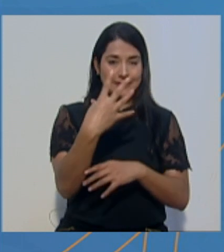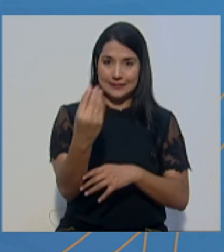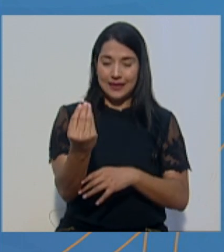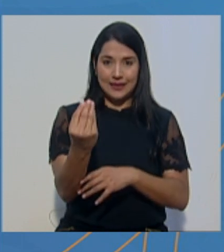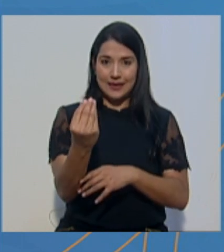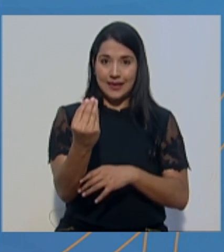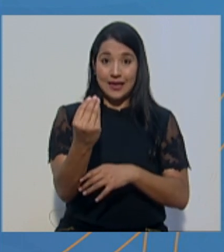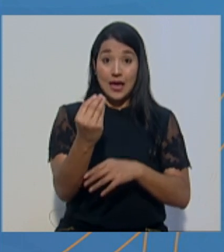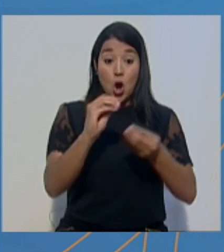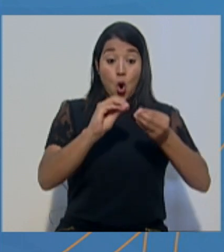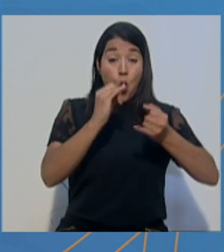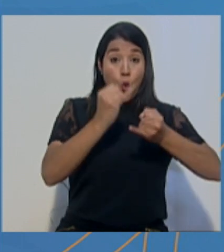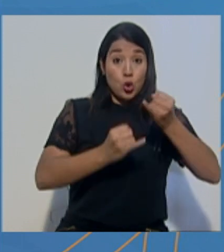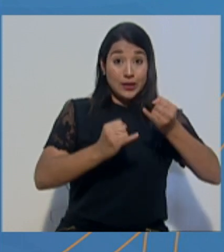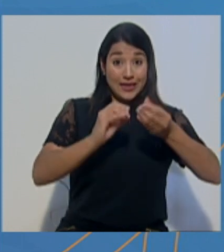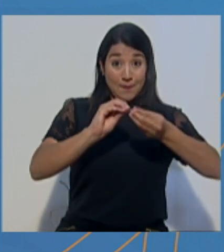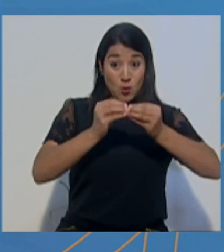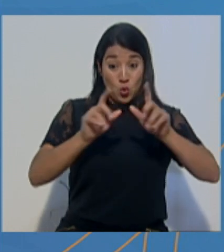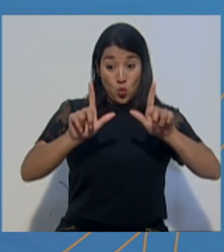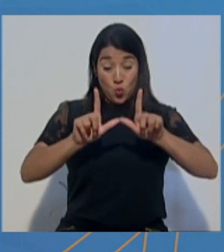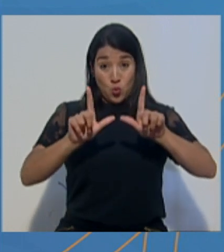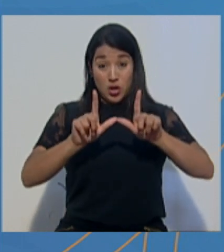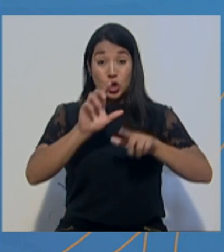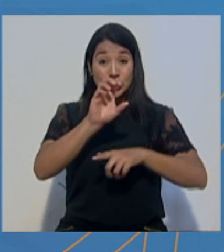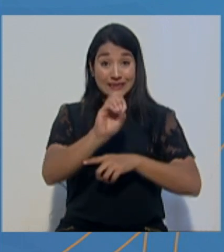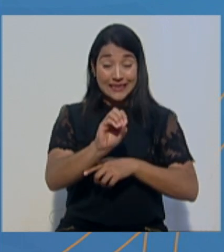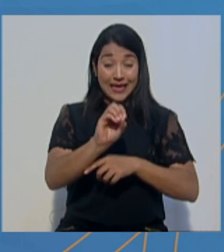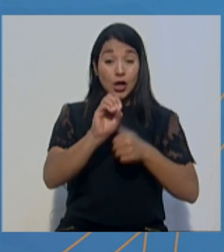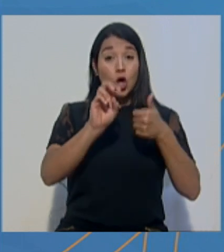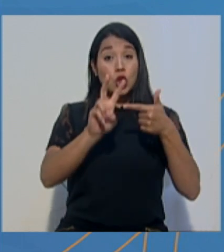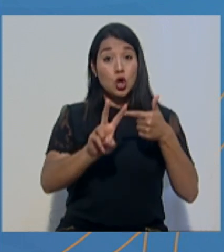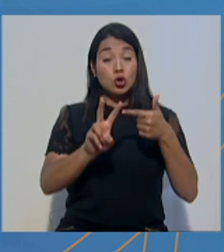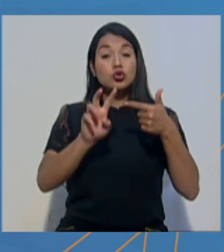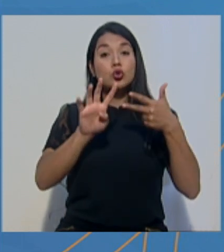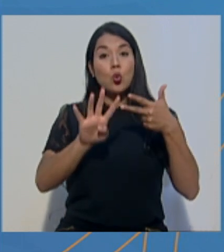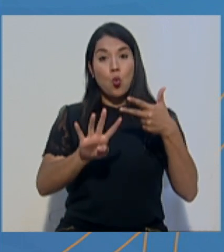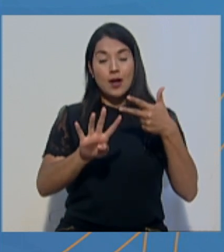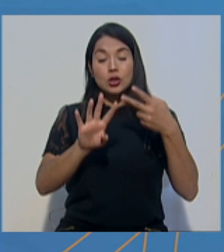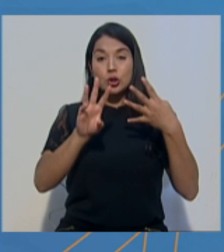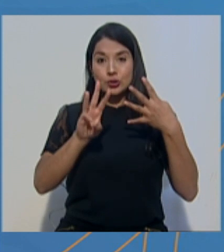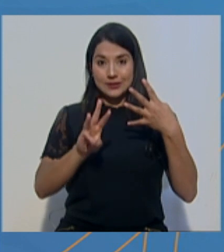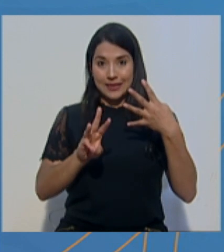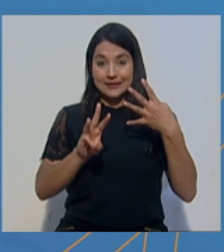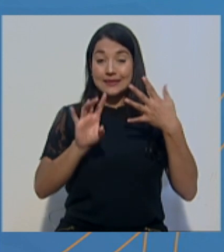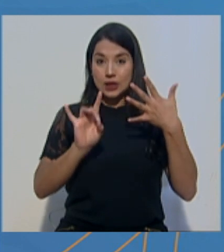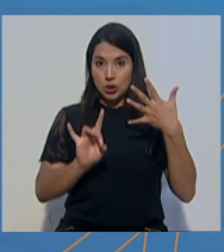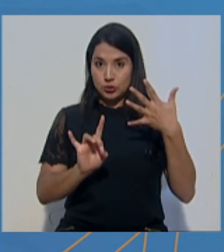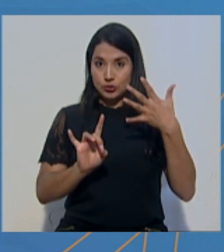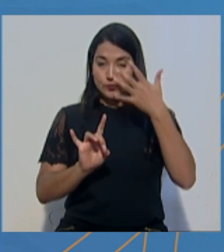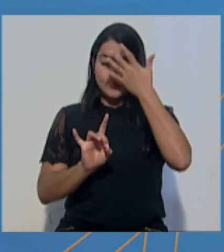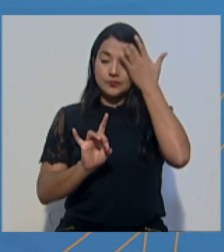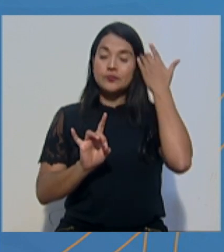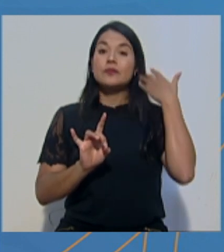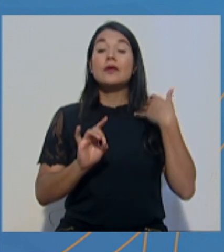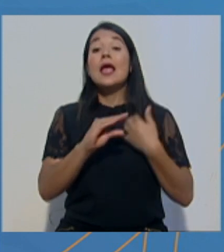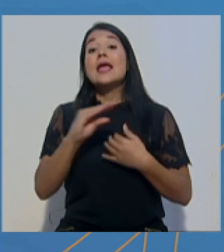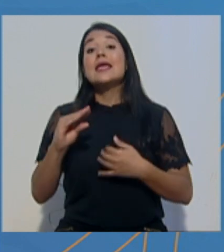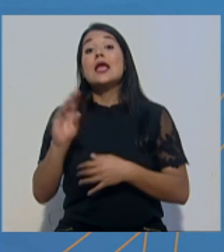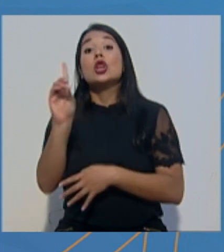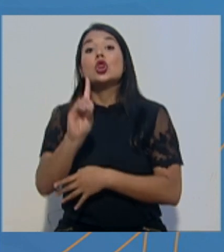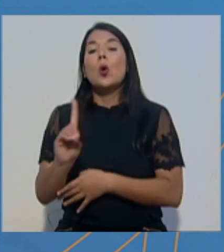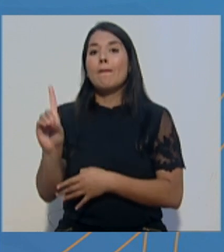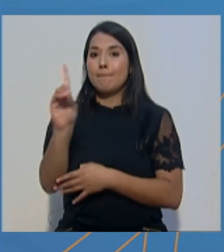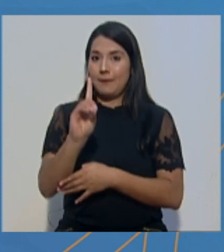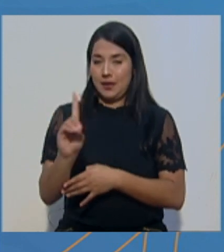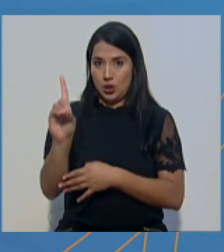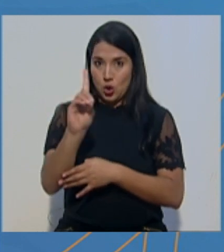circular las placas que terminan en 0, 2, 4, 6 y 8. Y los días